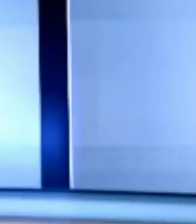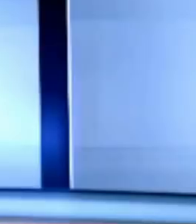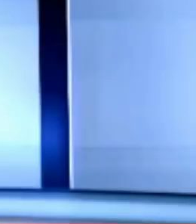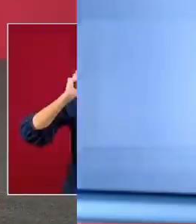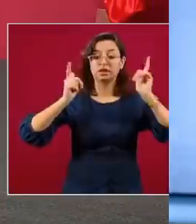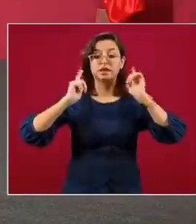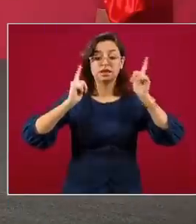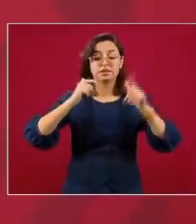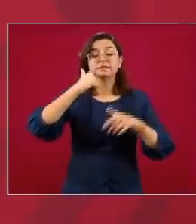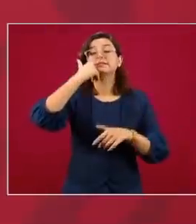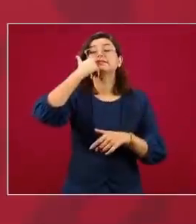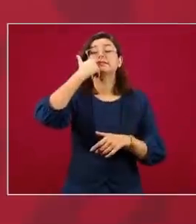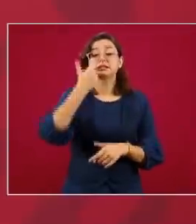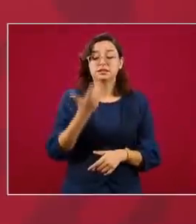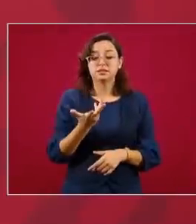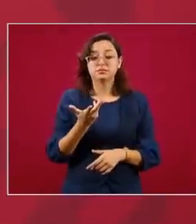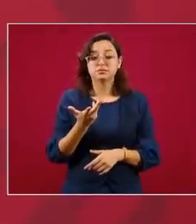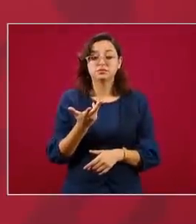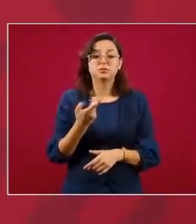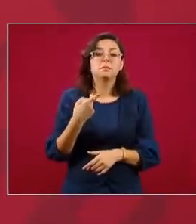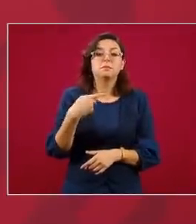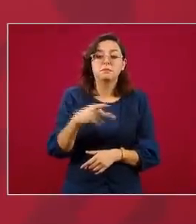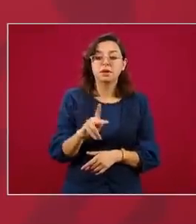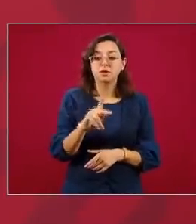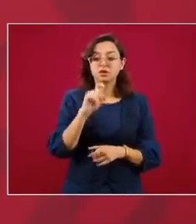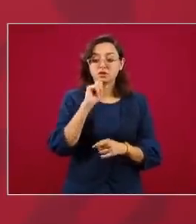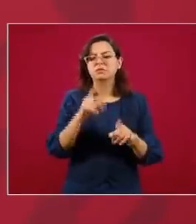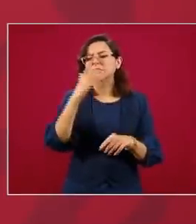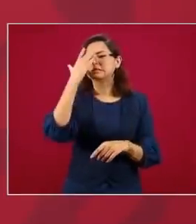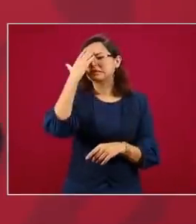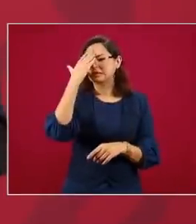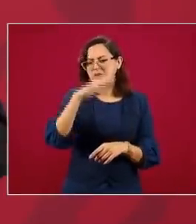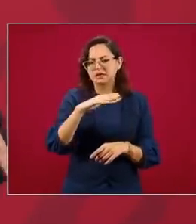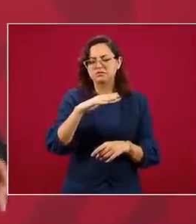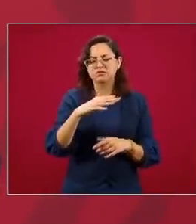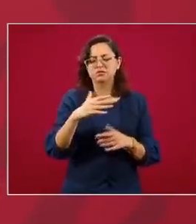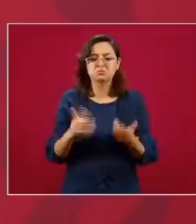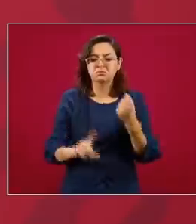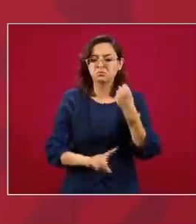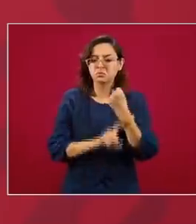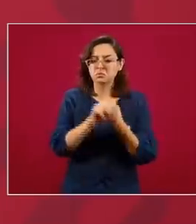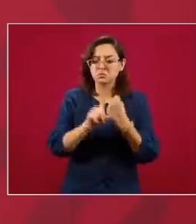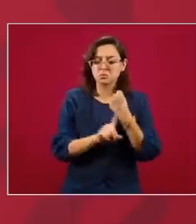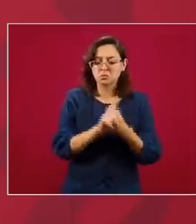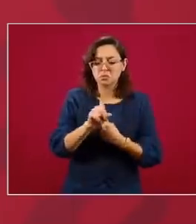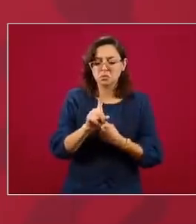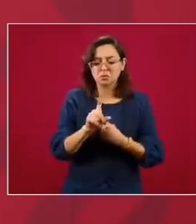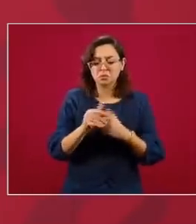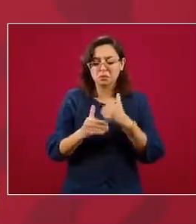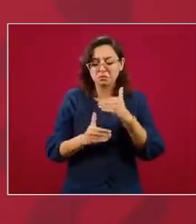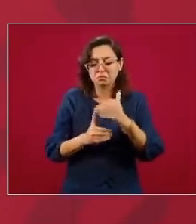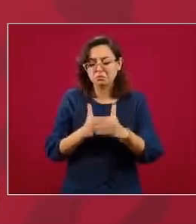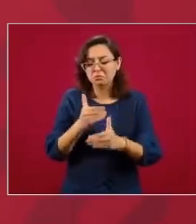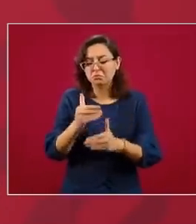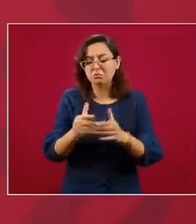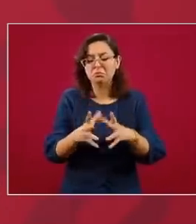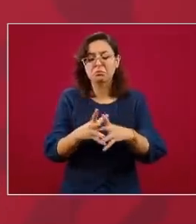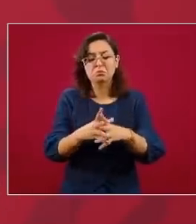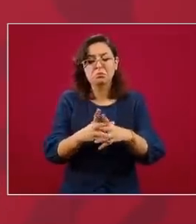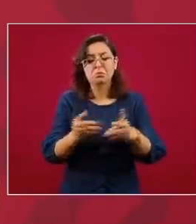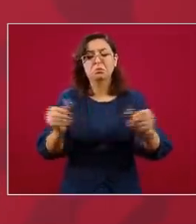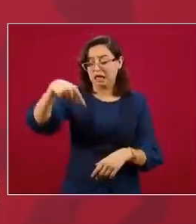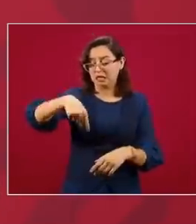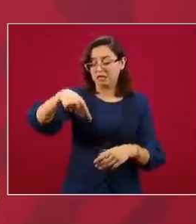casa. Todo indica de que estamos, sobre todo aquí en el